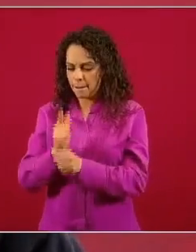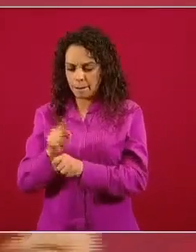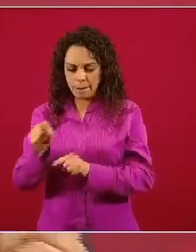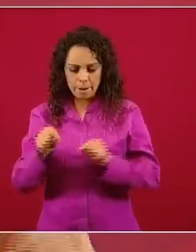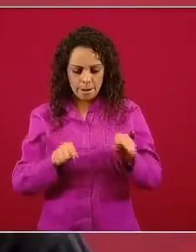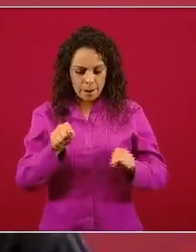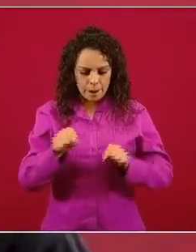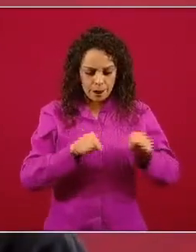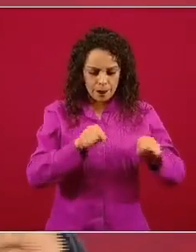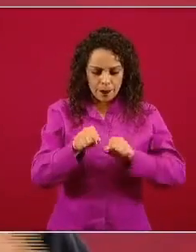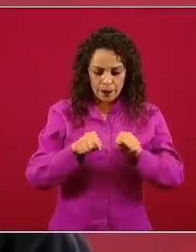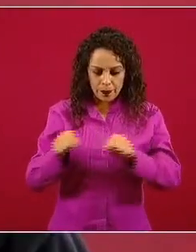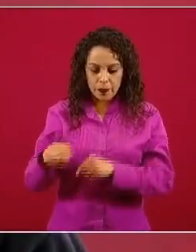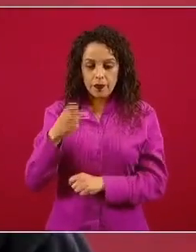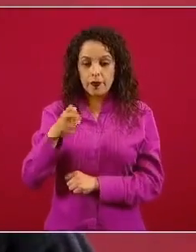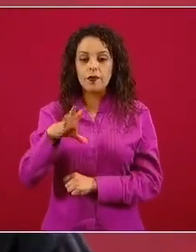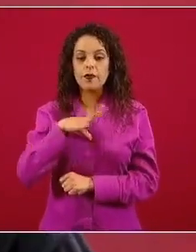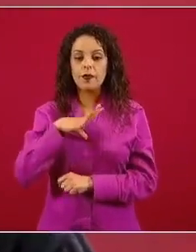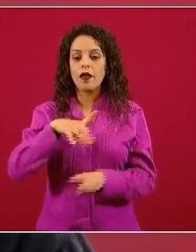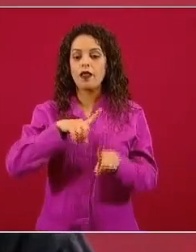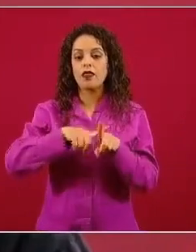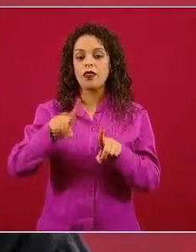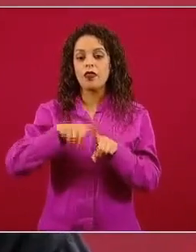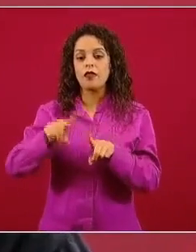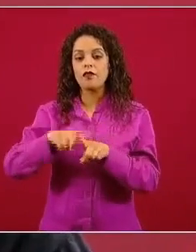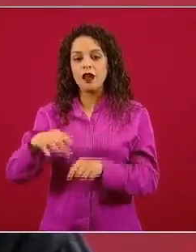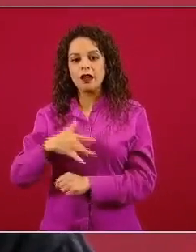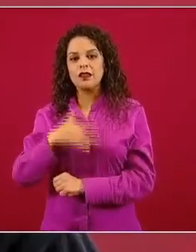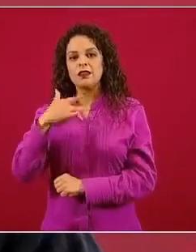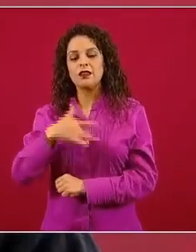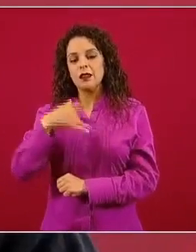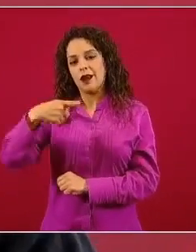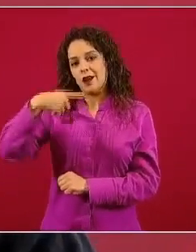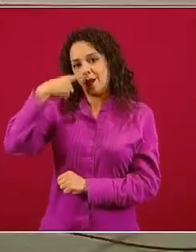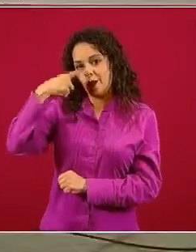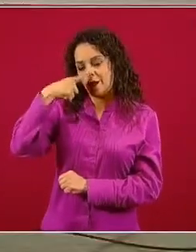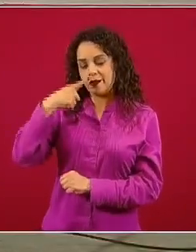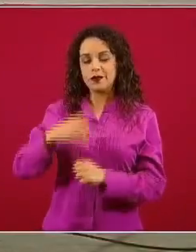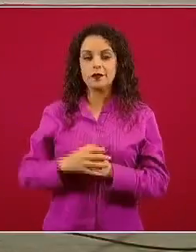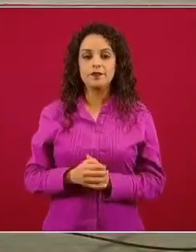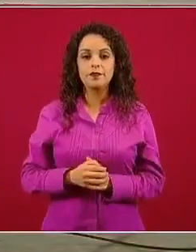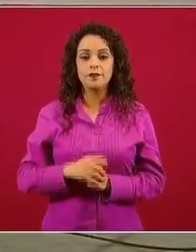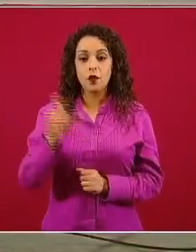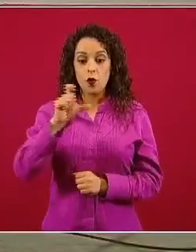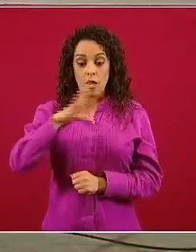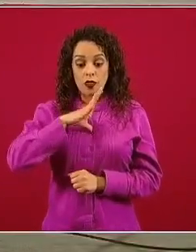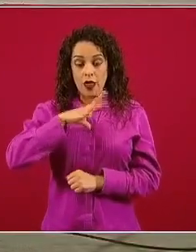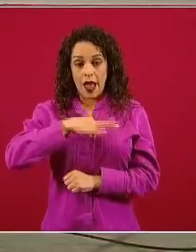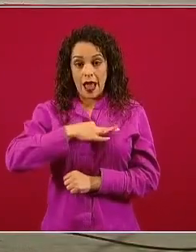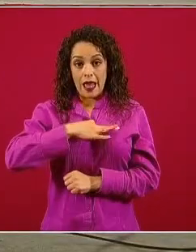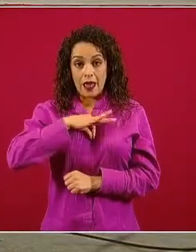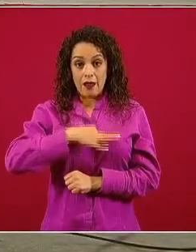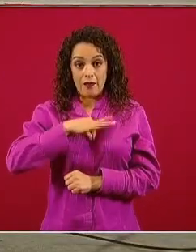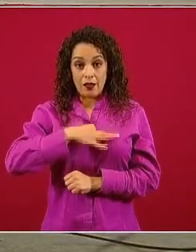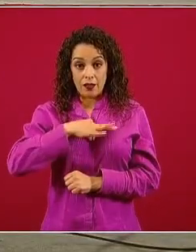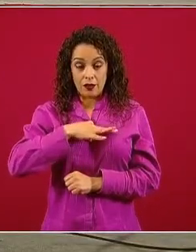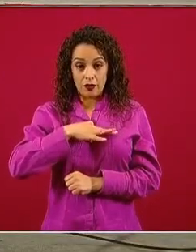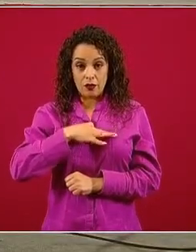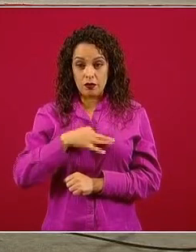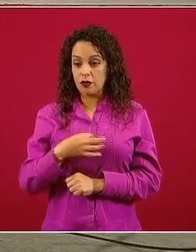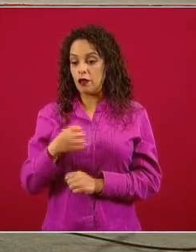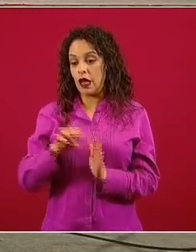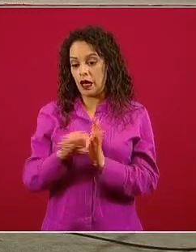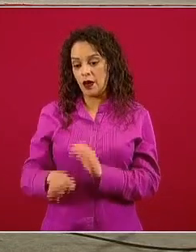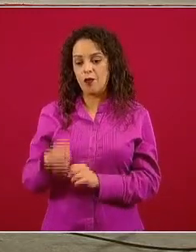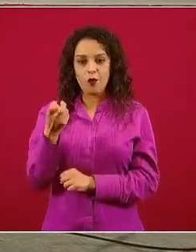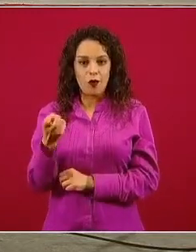generan diferentes matices o sensaciones de olores. Cuando tenemos una infección de un microorganismo, en este caso un virus,